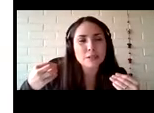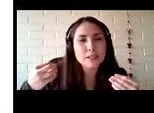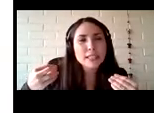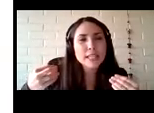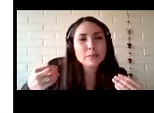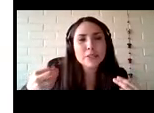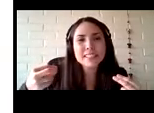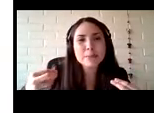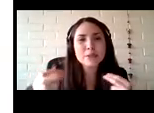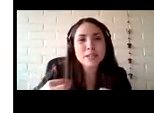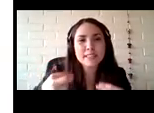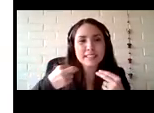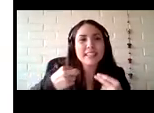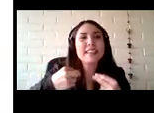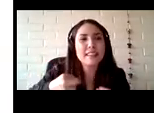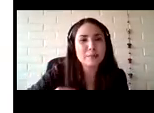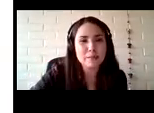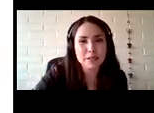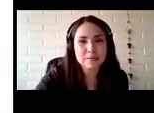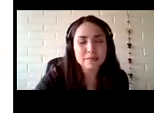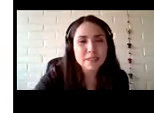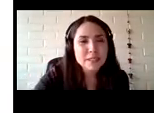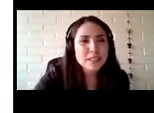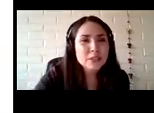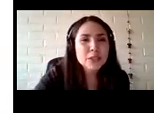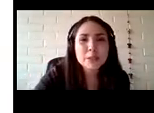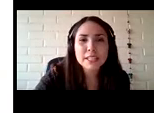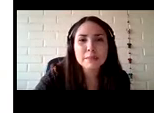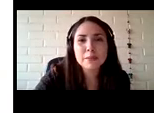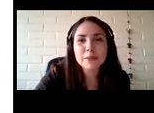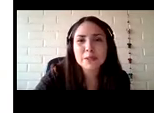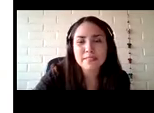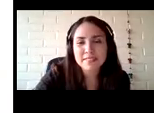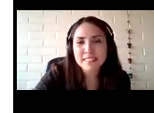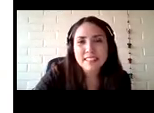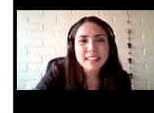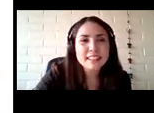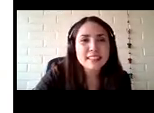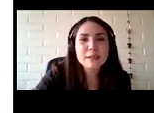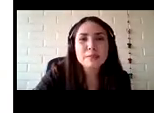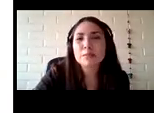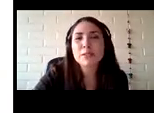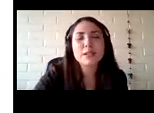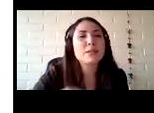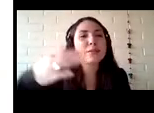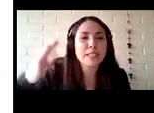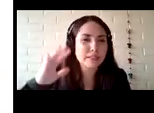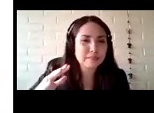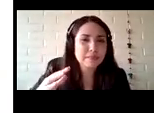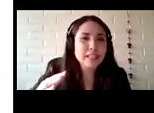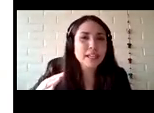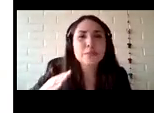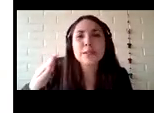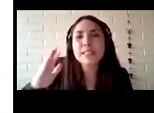apreciación que a lo mejor esa persona tenía de ella misma. Entonces, por ejemplo, no sé, tenemos a lo mejor a